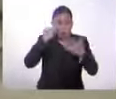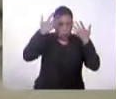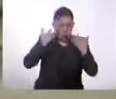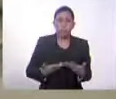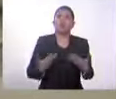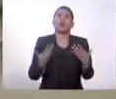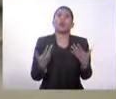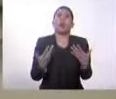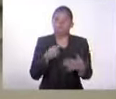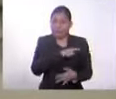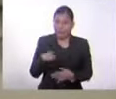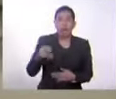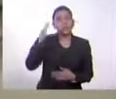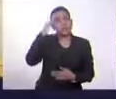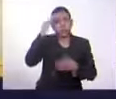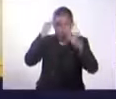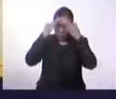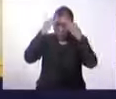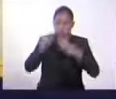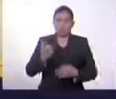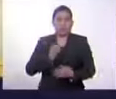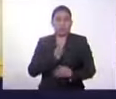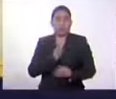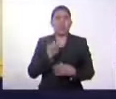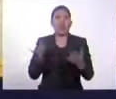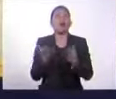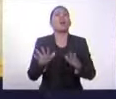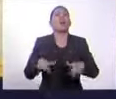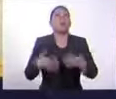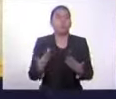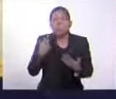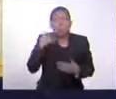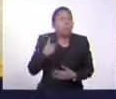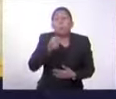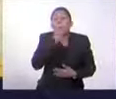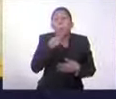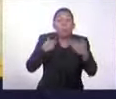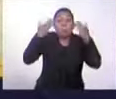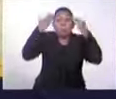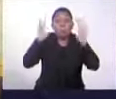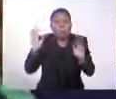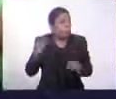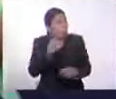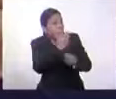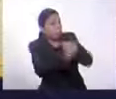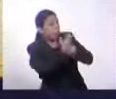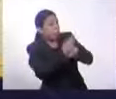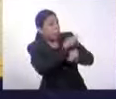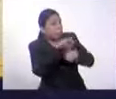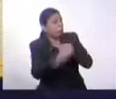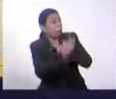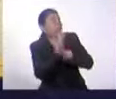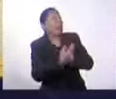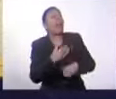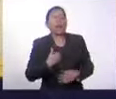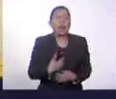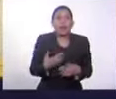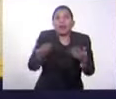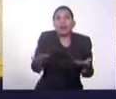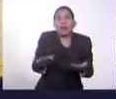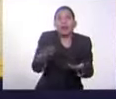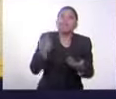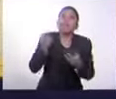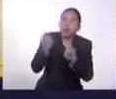que ellos puedan tomar decisiones acertadas. Así como también el conocimiento de los derechos.